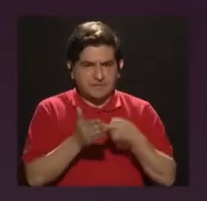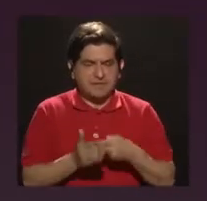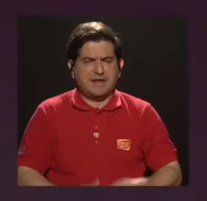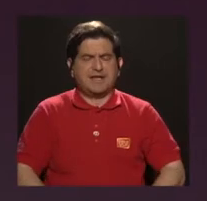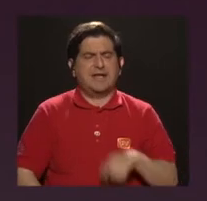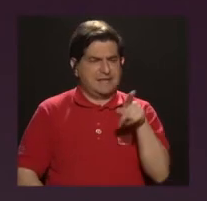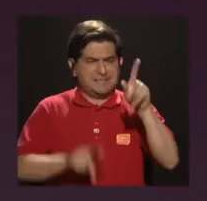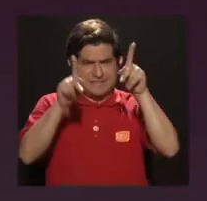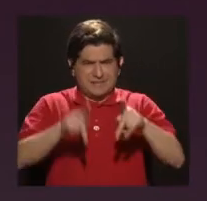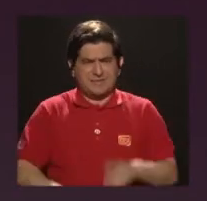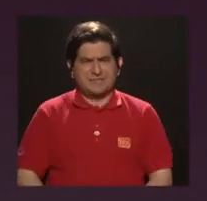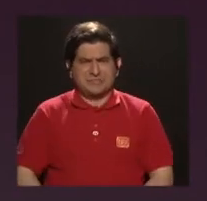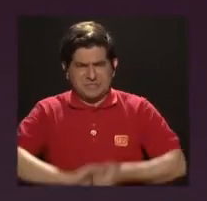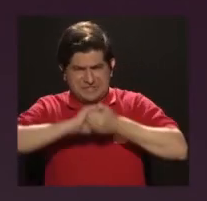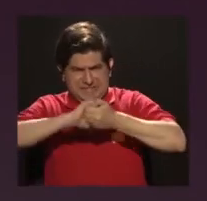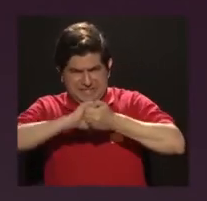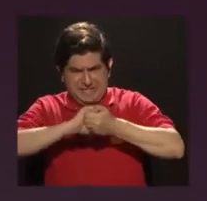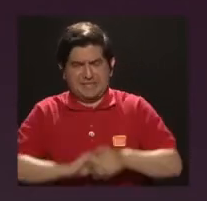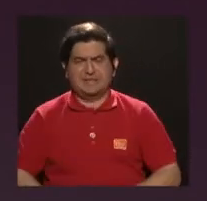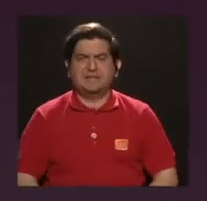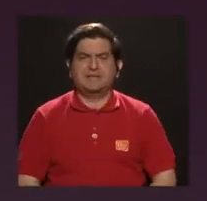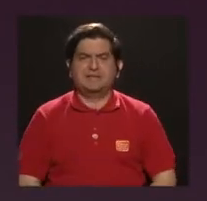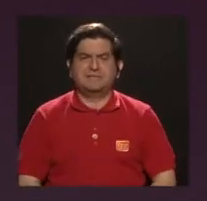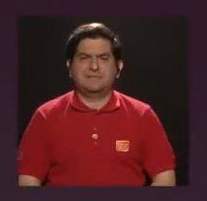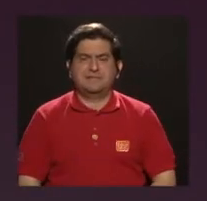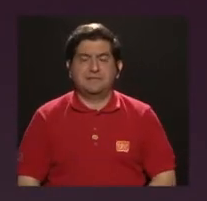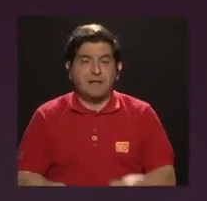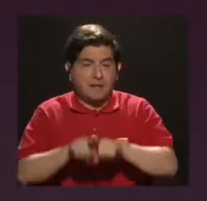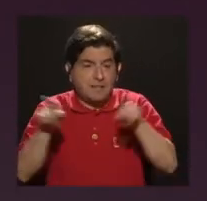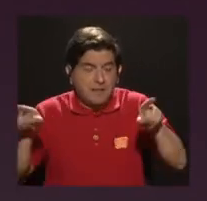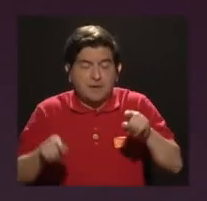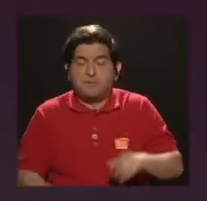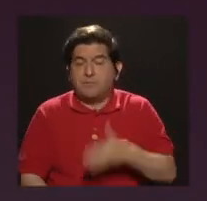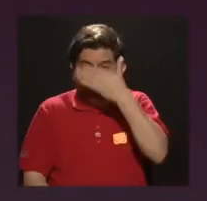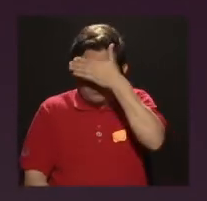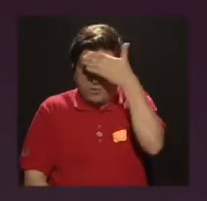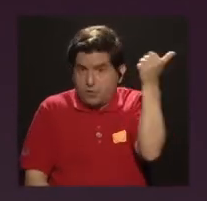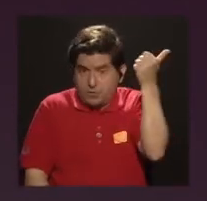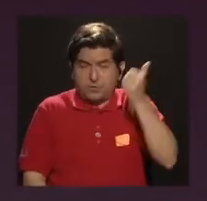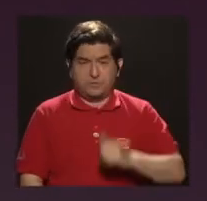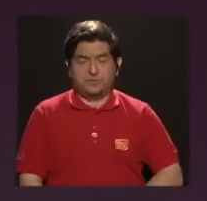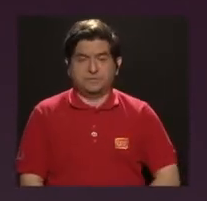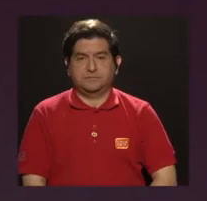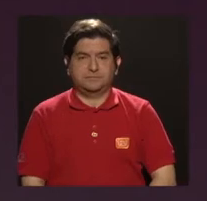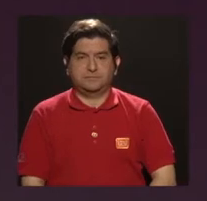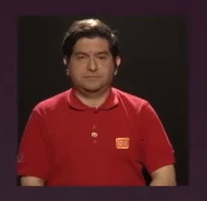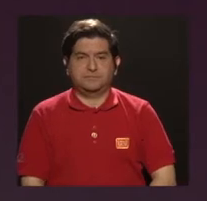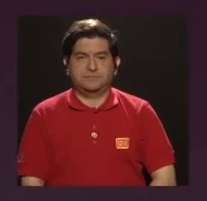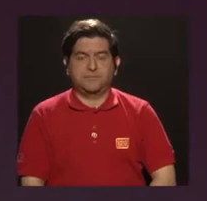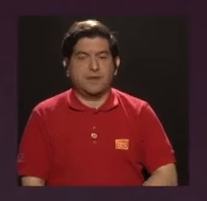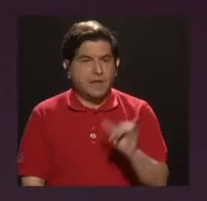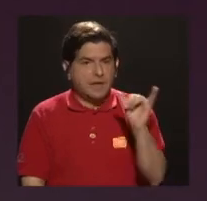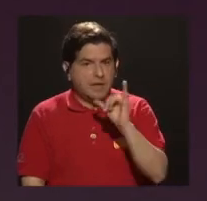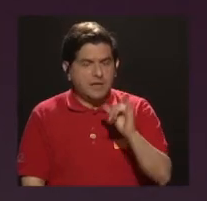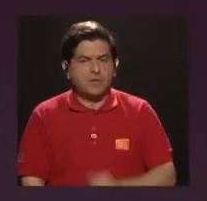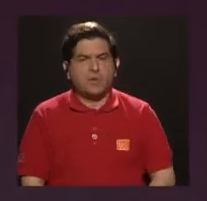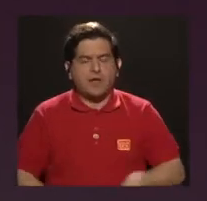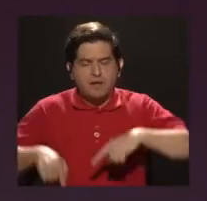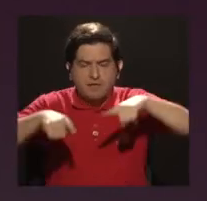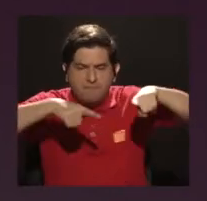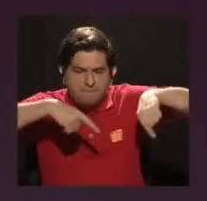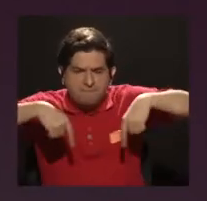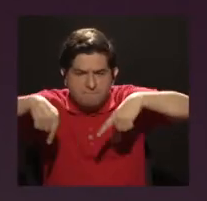incondicional y uno de sus mentores tampoco debemos de olvidar una de las de una de las grabaciones